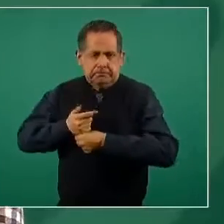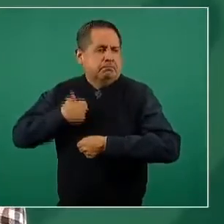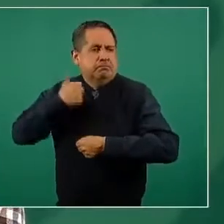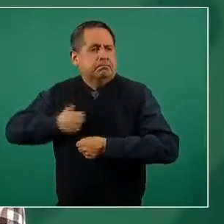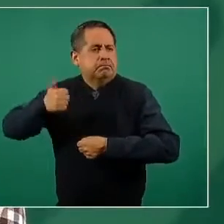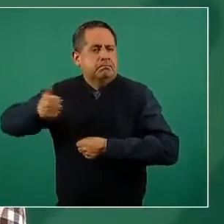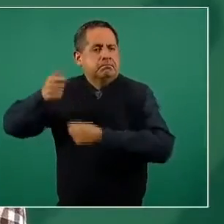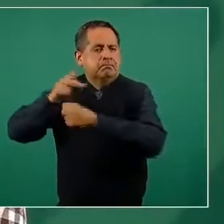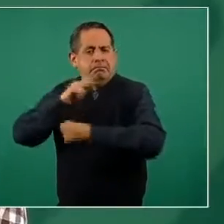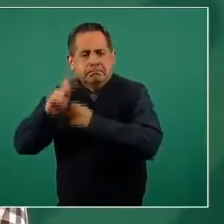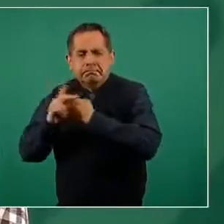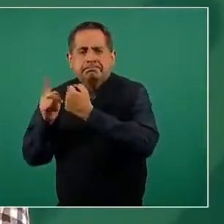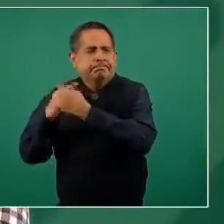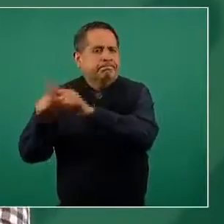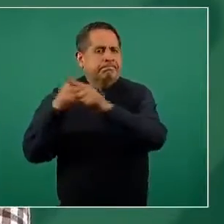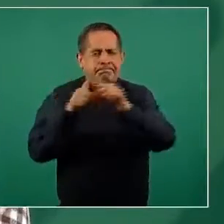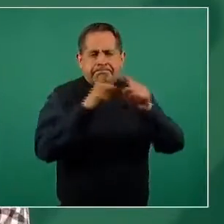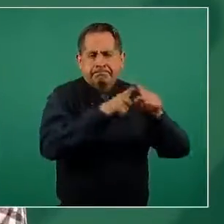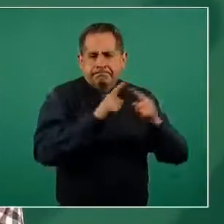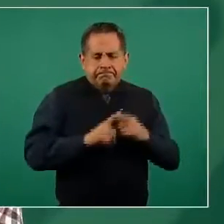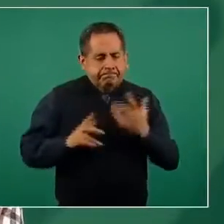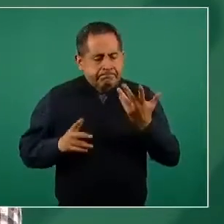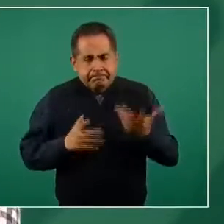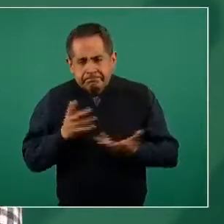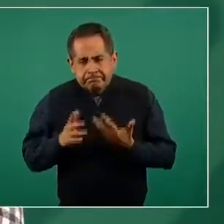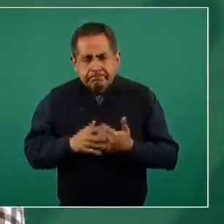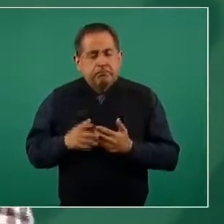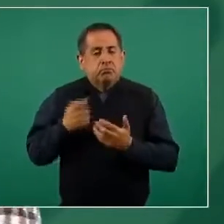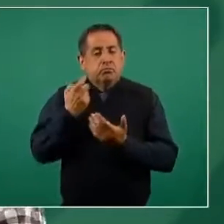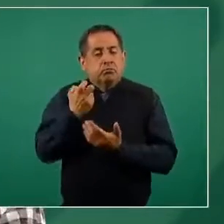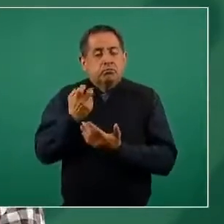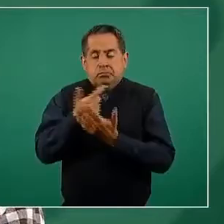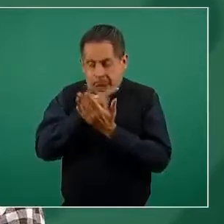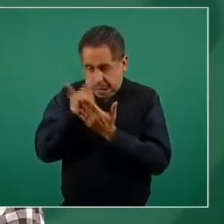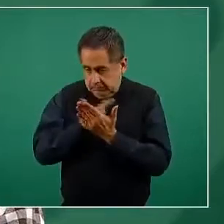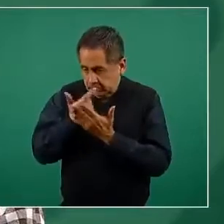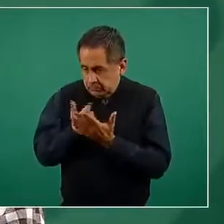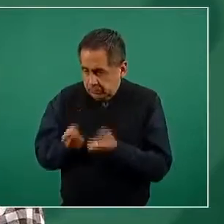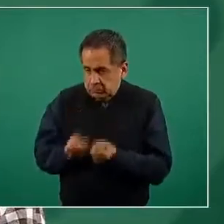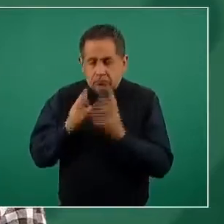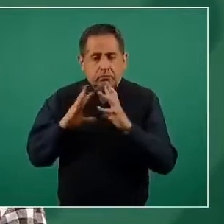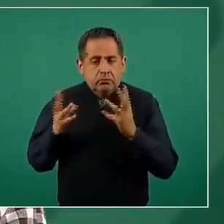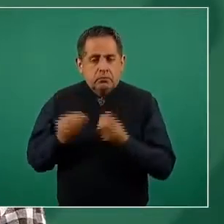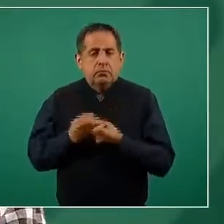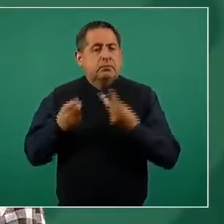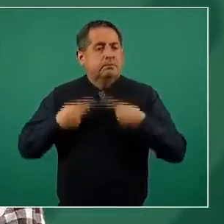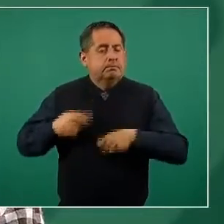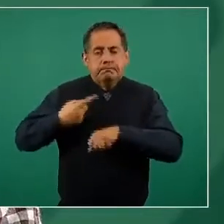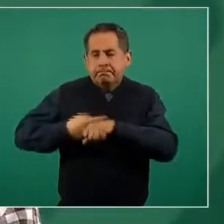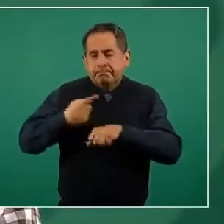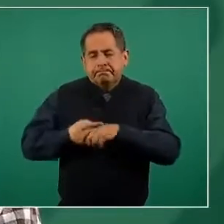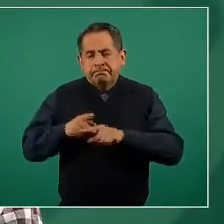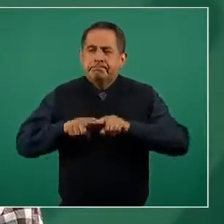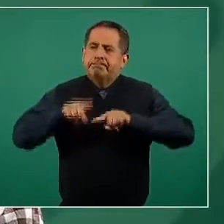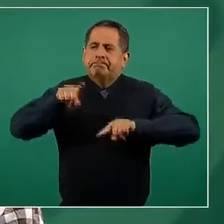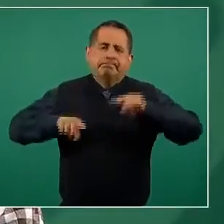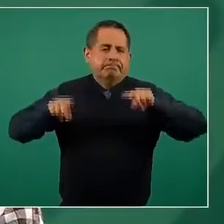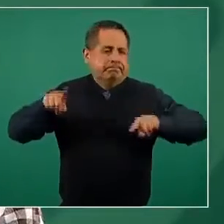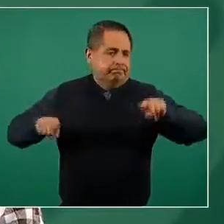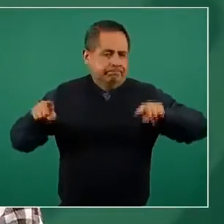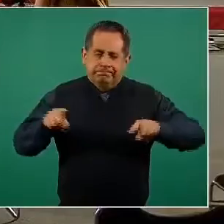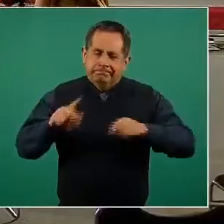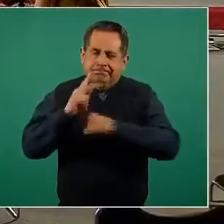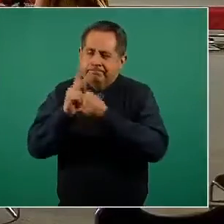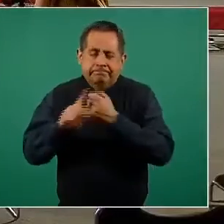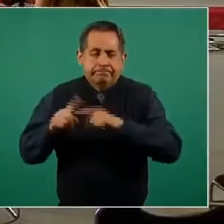y eso puede hacer que la contabilización directa de personas enfermas difiera entre países,